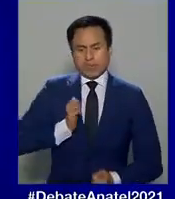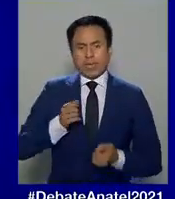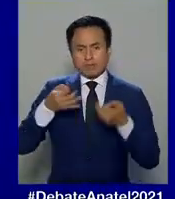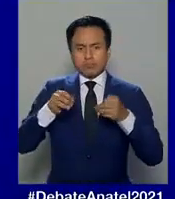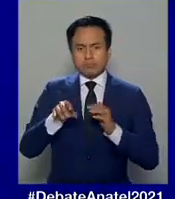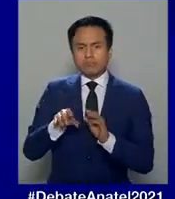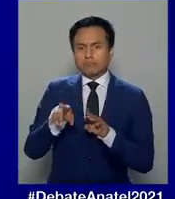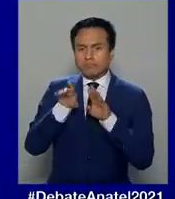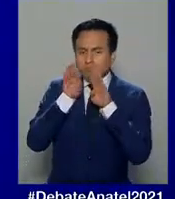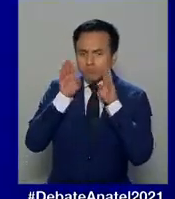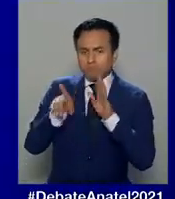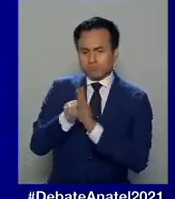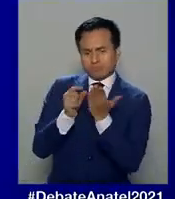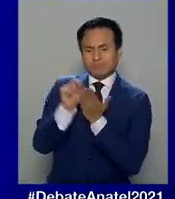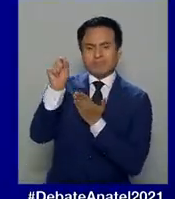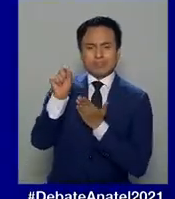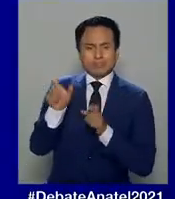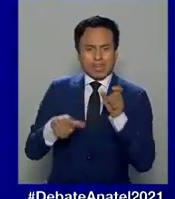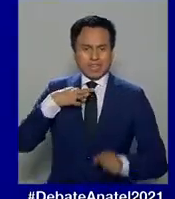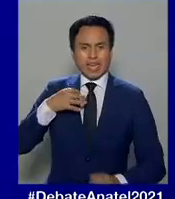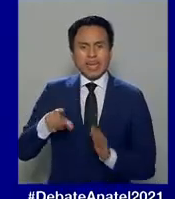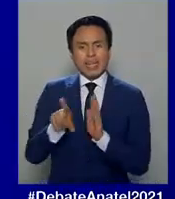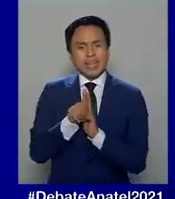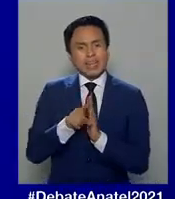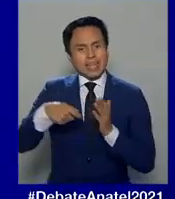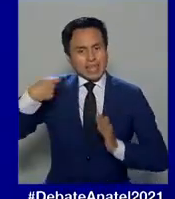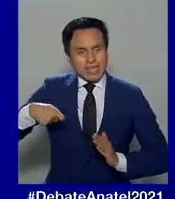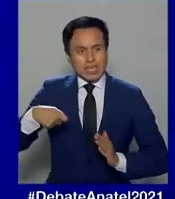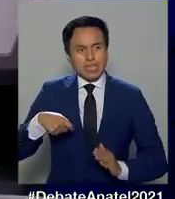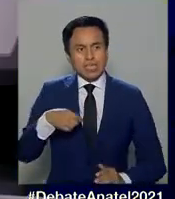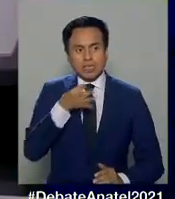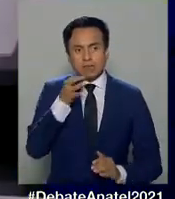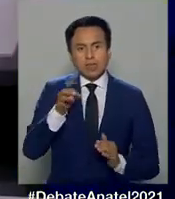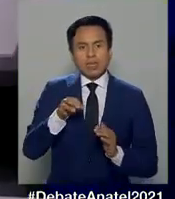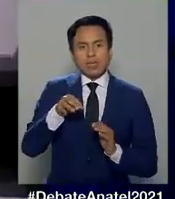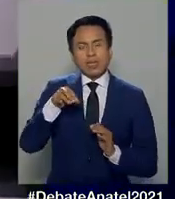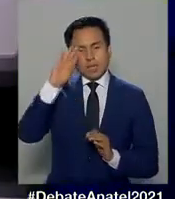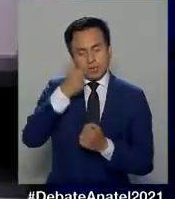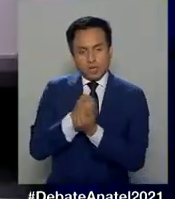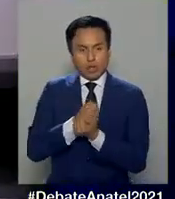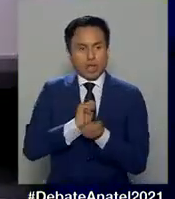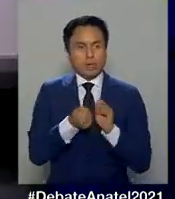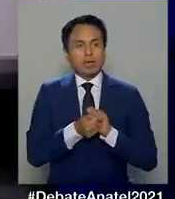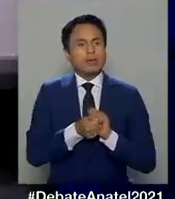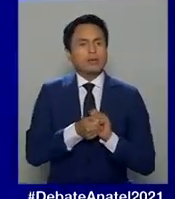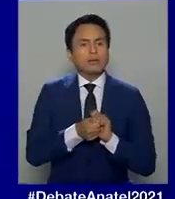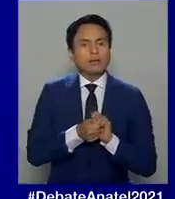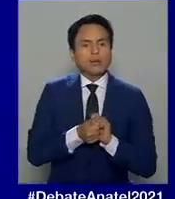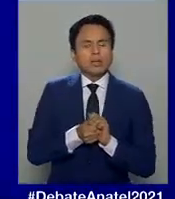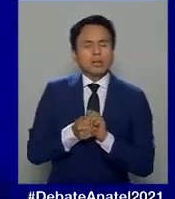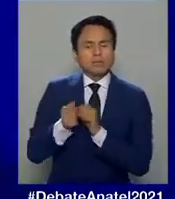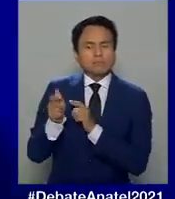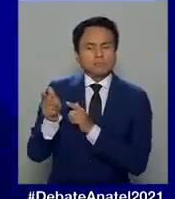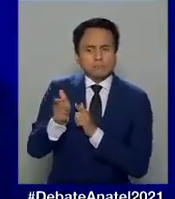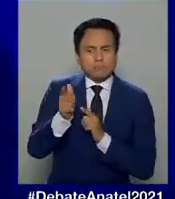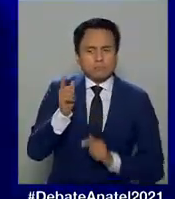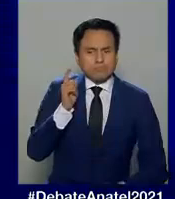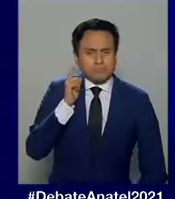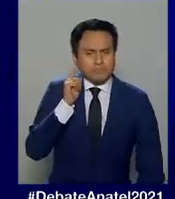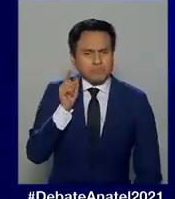la ciudadanía para poder hacer valer la ley. Si Carabineros cambiara su protocolo y volviera a ocupar escopetas antimotines, que usted sabe lo que